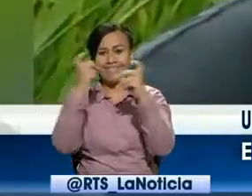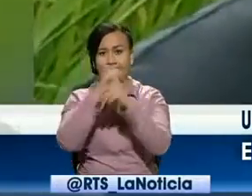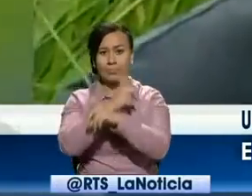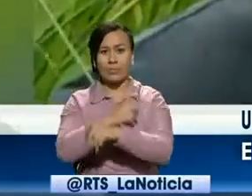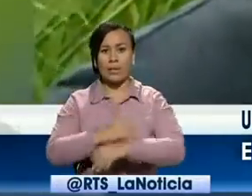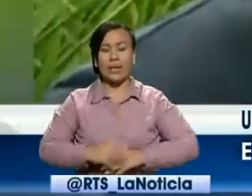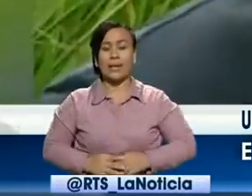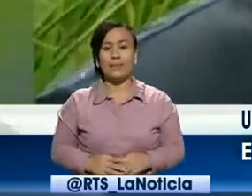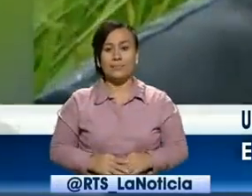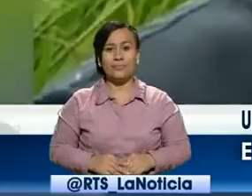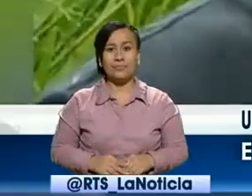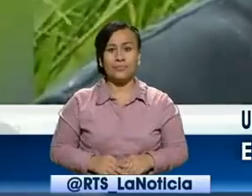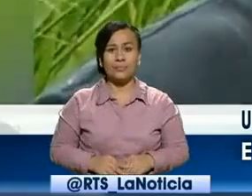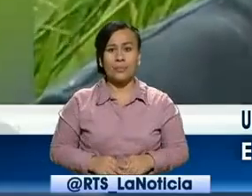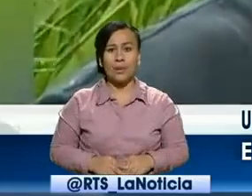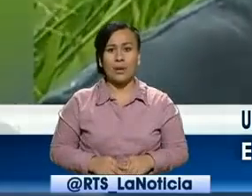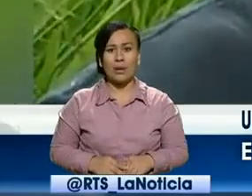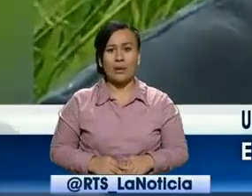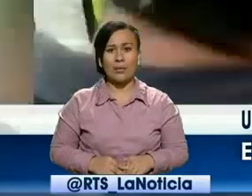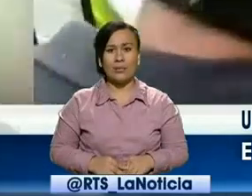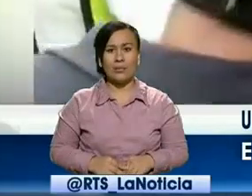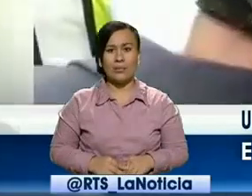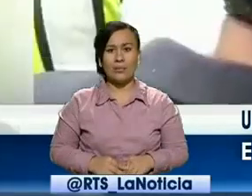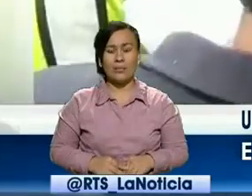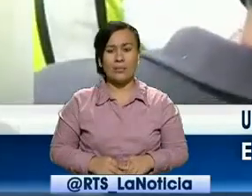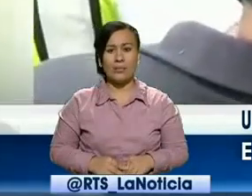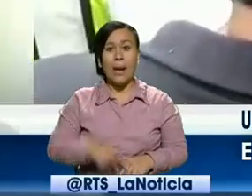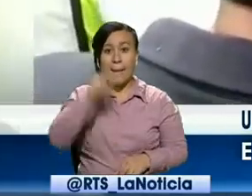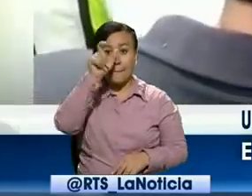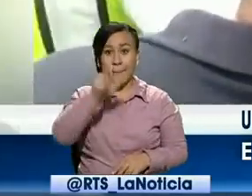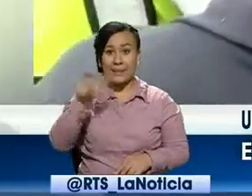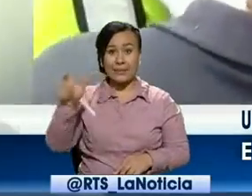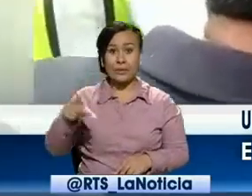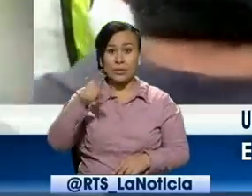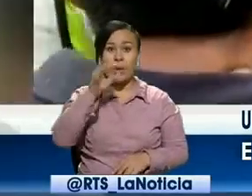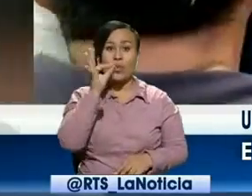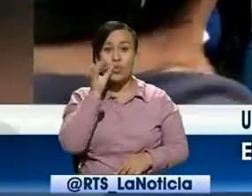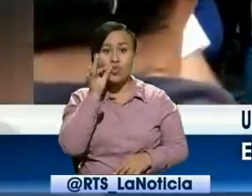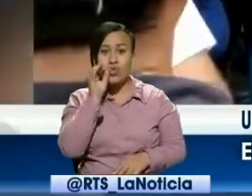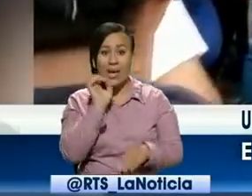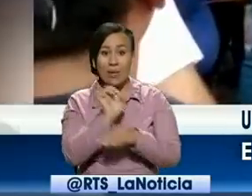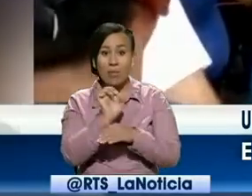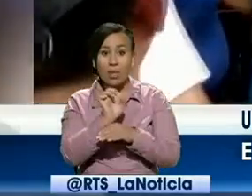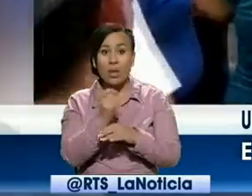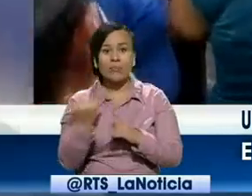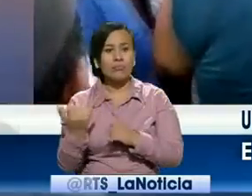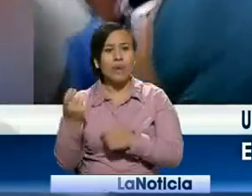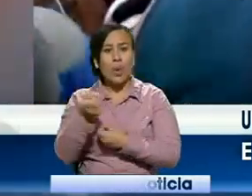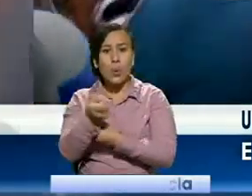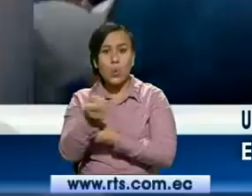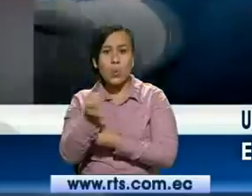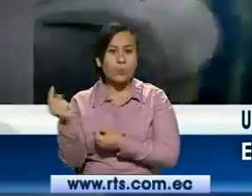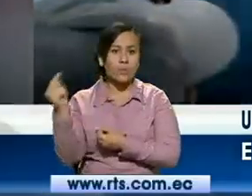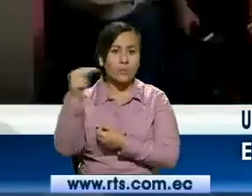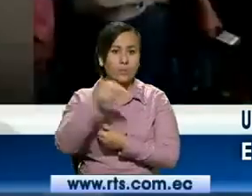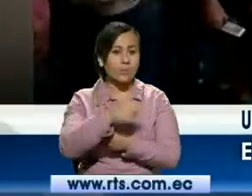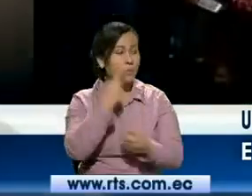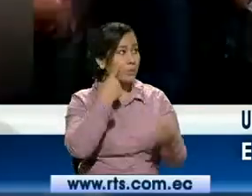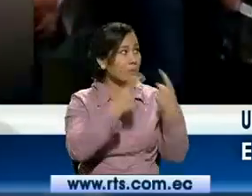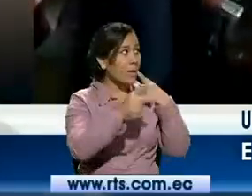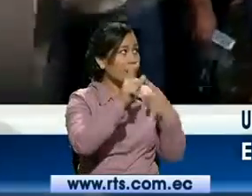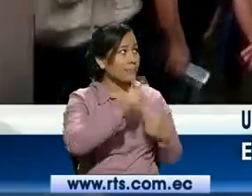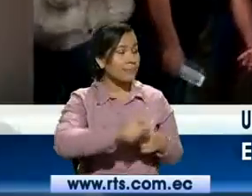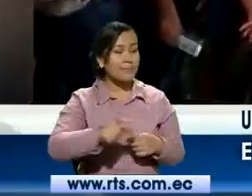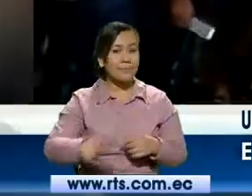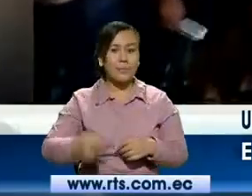¿Y los estrelló de frente o qué pasó? De frente los impactos. Personal de CTE y bomberos acudieron al sitio para atender a los 2 heridos y liberar